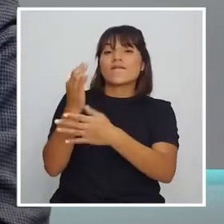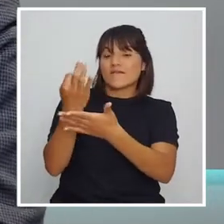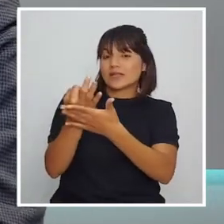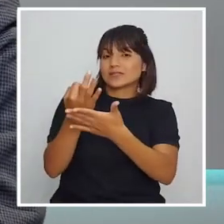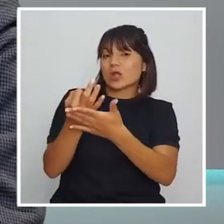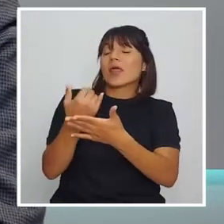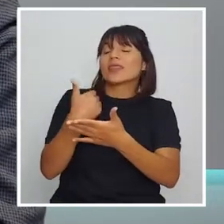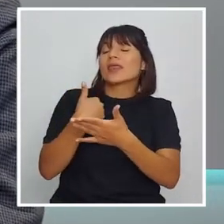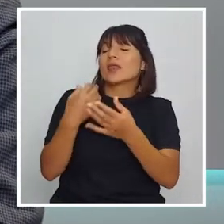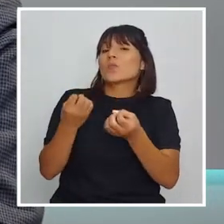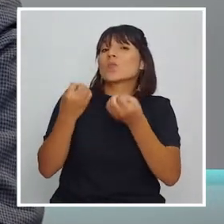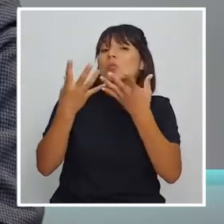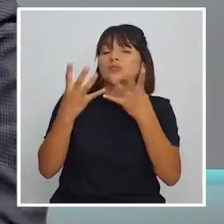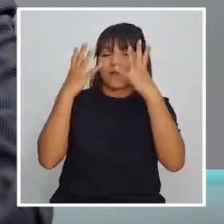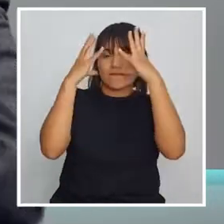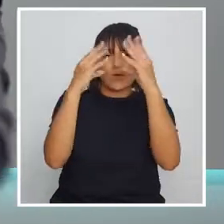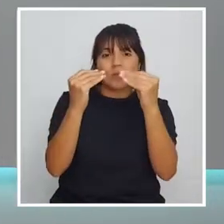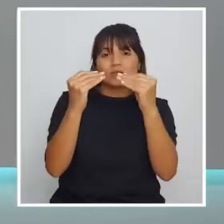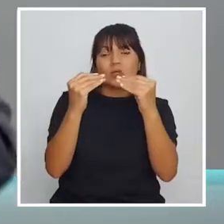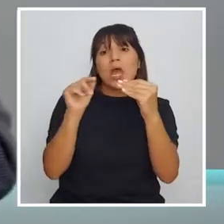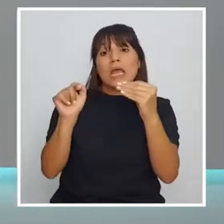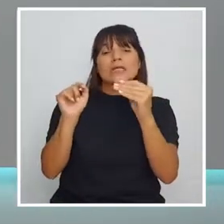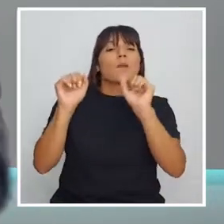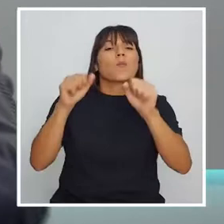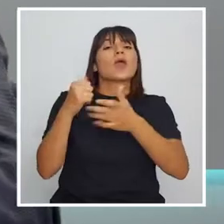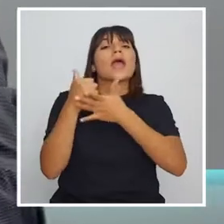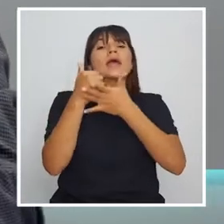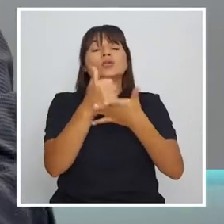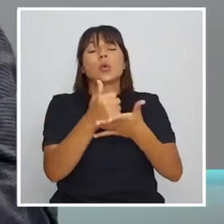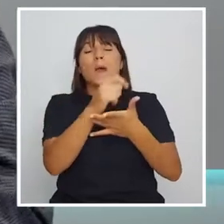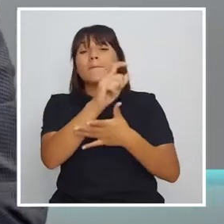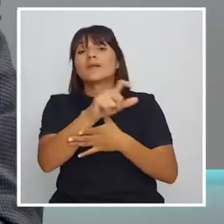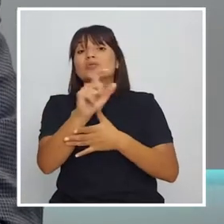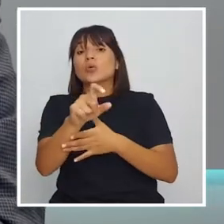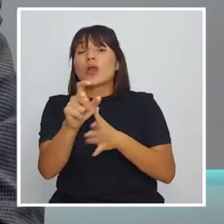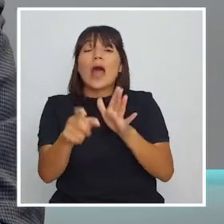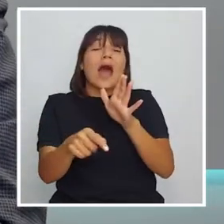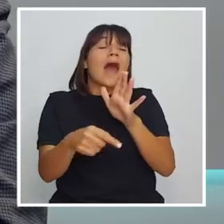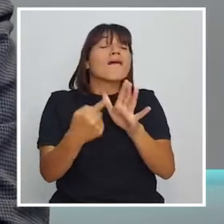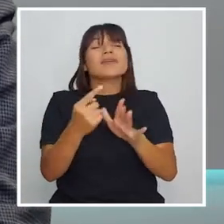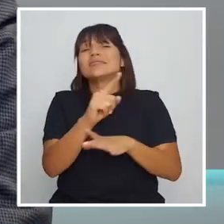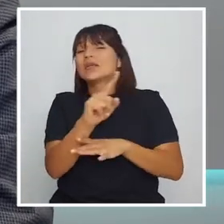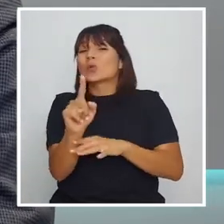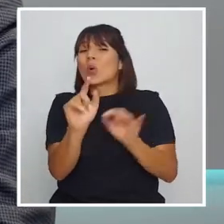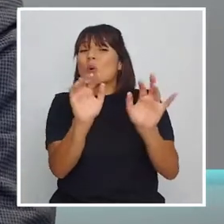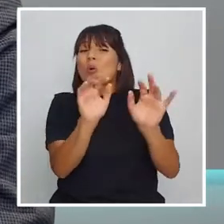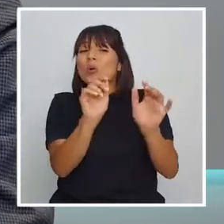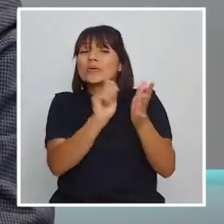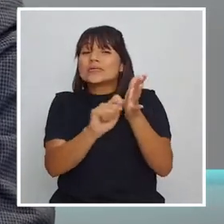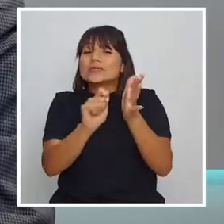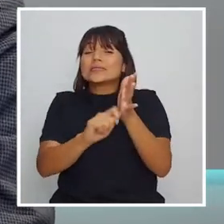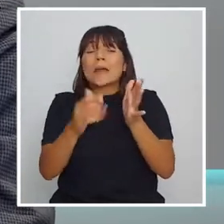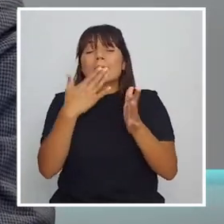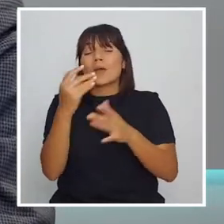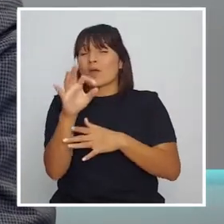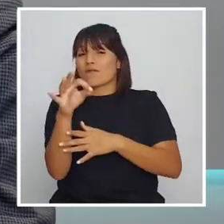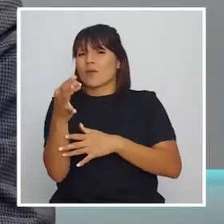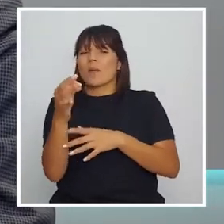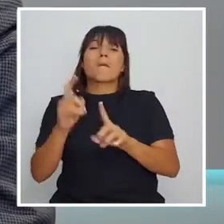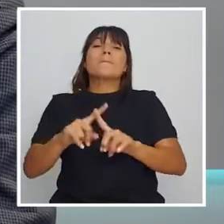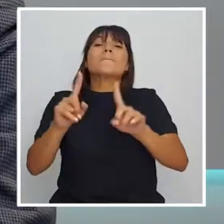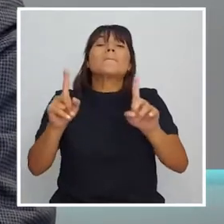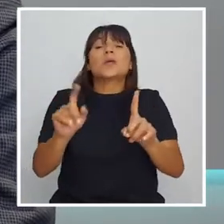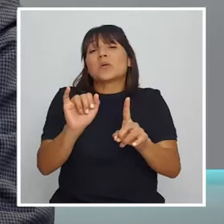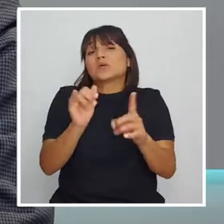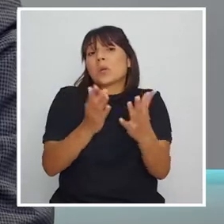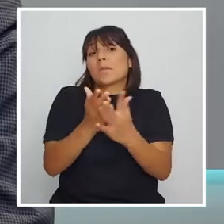información que le pueden ayudar a las personas. A veces no está redactada de la manera más amistosa, pero son medios que están a disposición de las